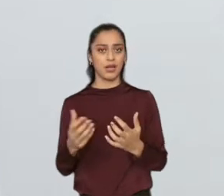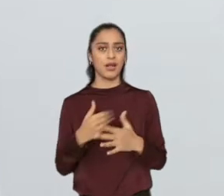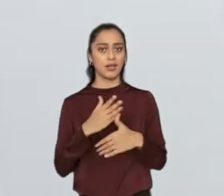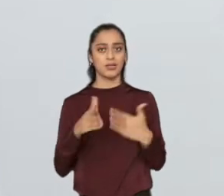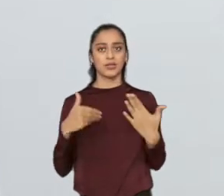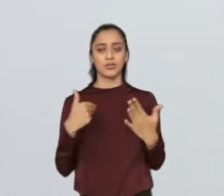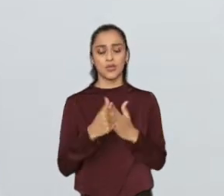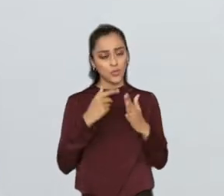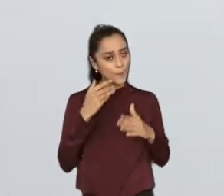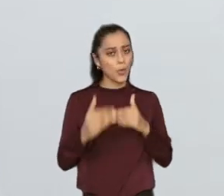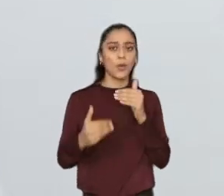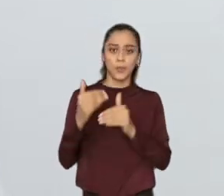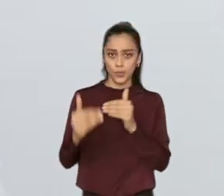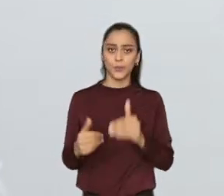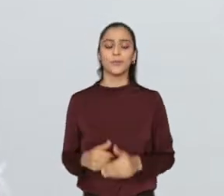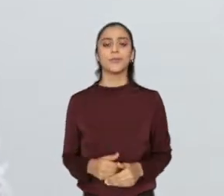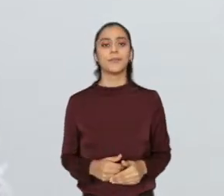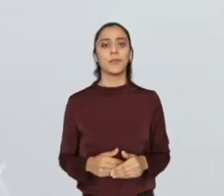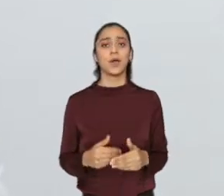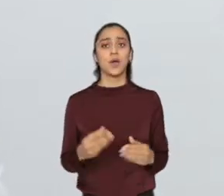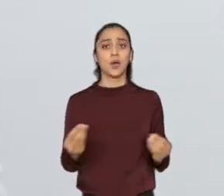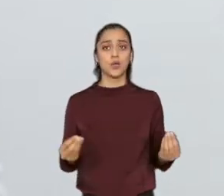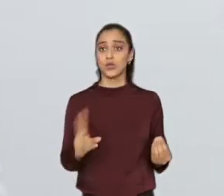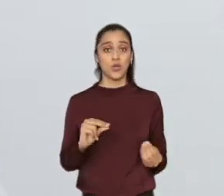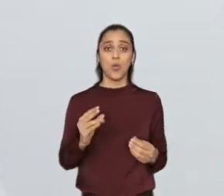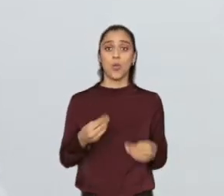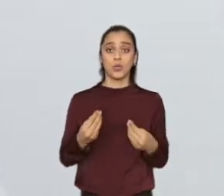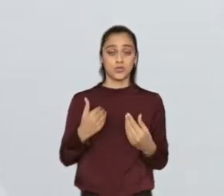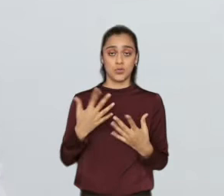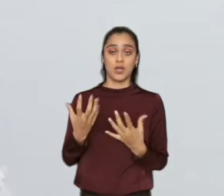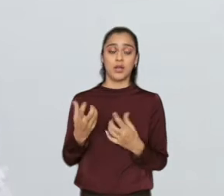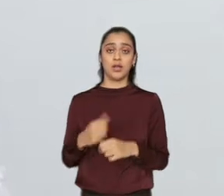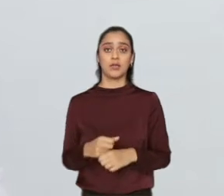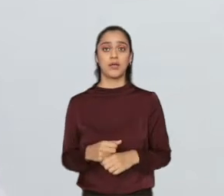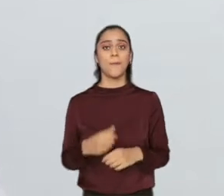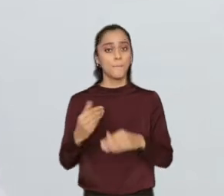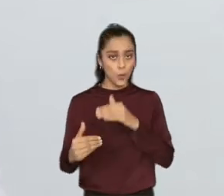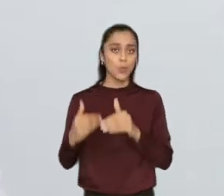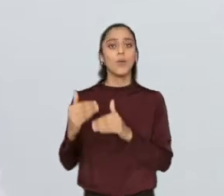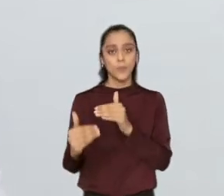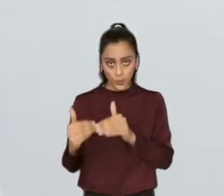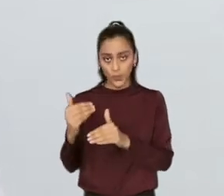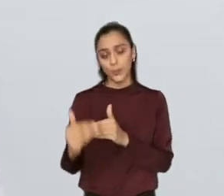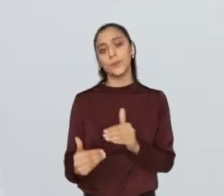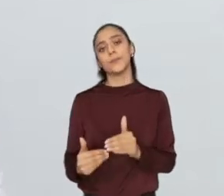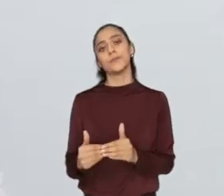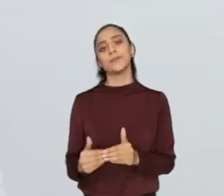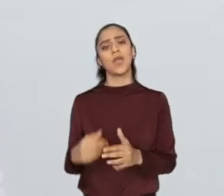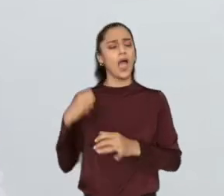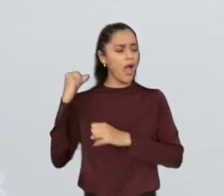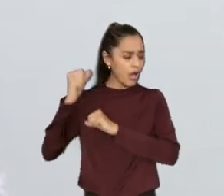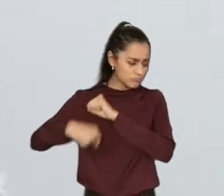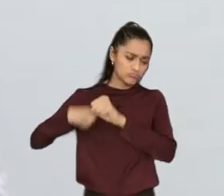pero todo fue poco a poco, no cuando yo lo quería. Poco a poco.